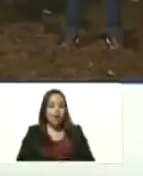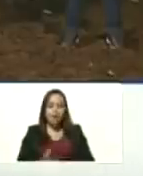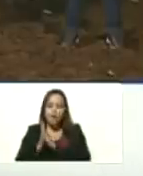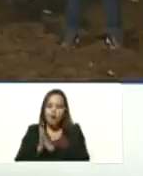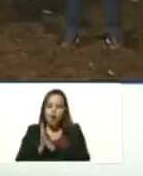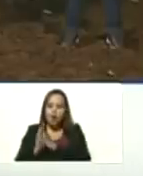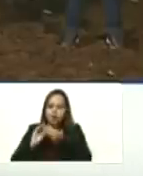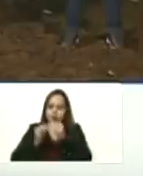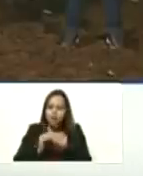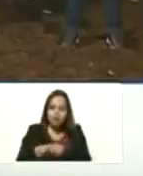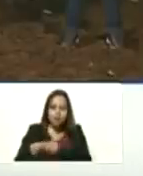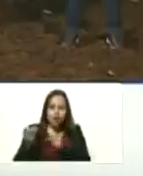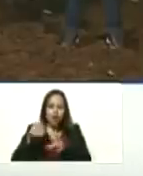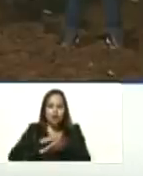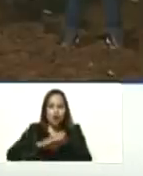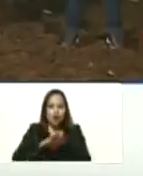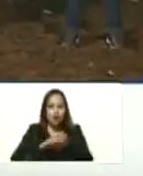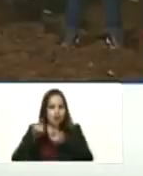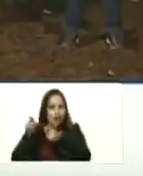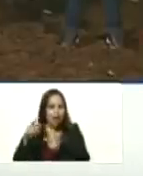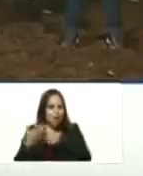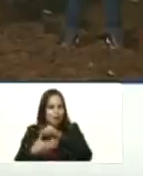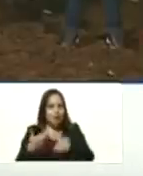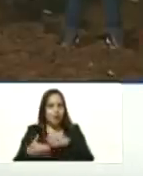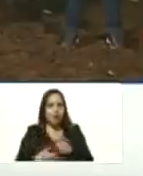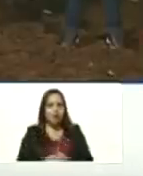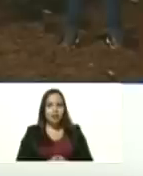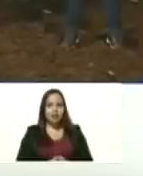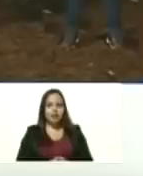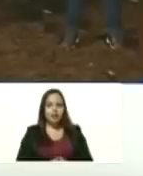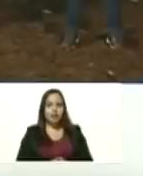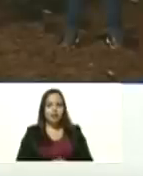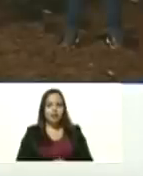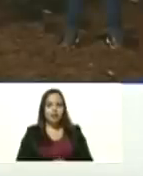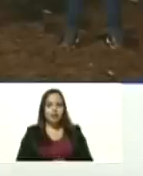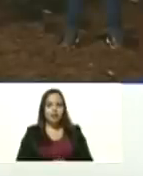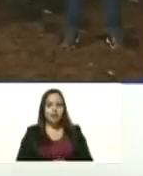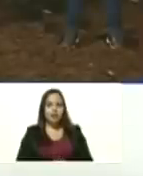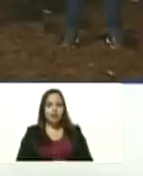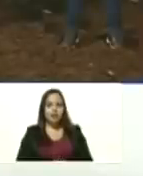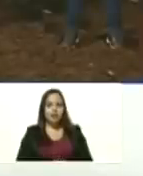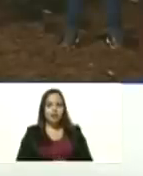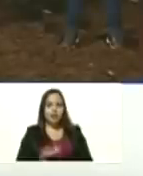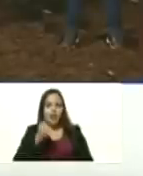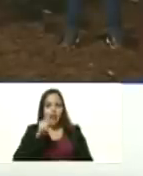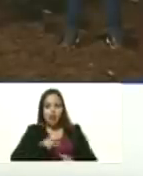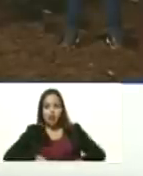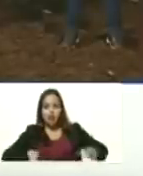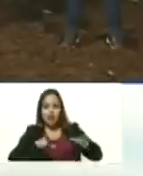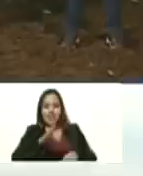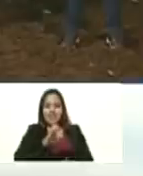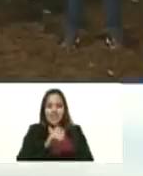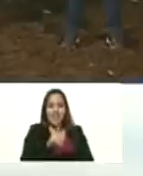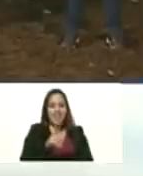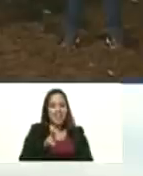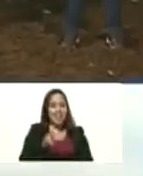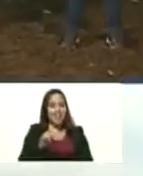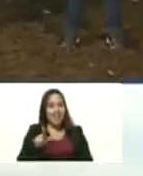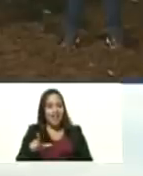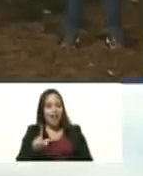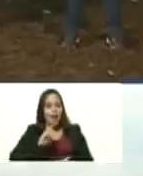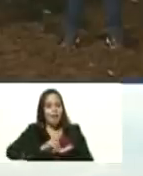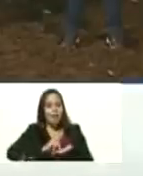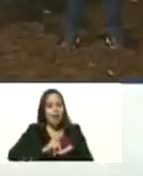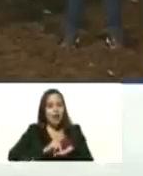favor corrige eso anda ellos están en el hato el cedral en la parroquia